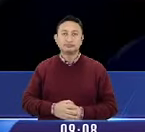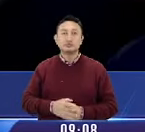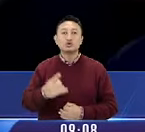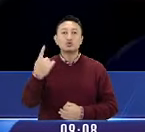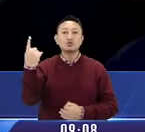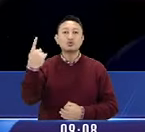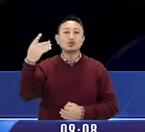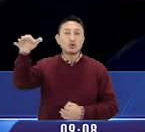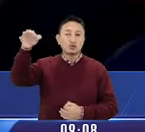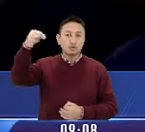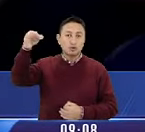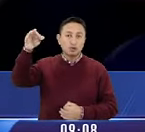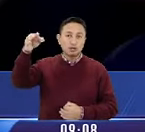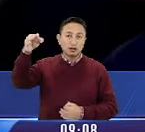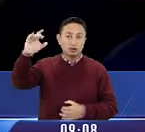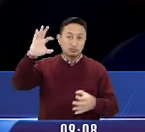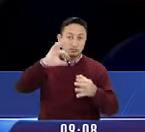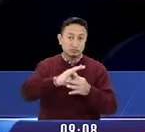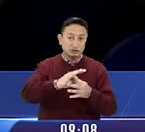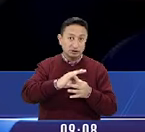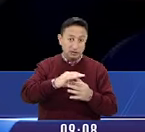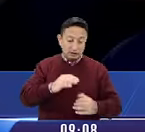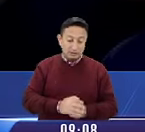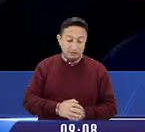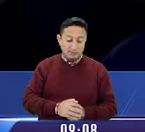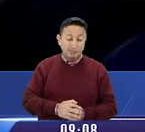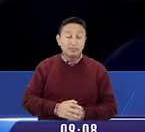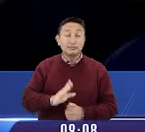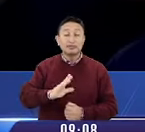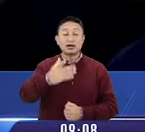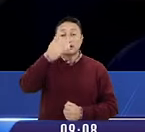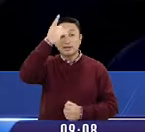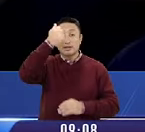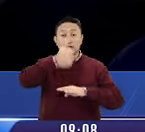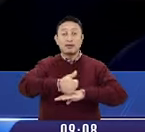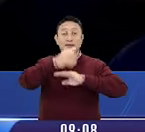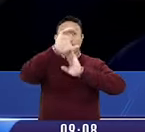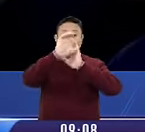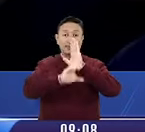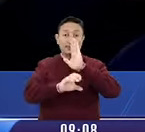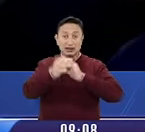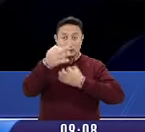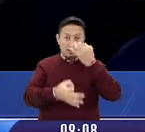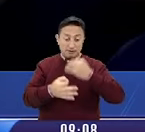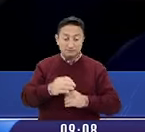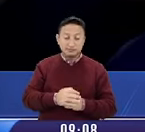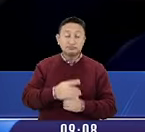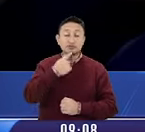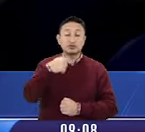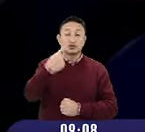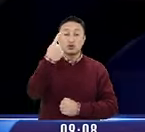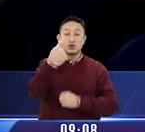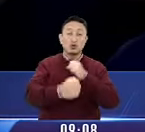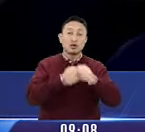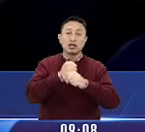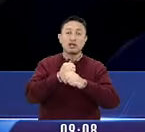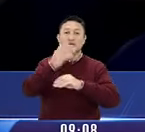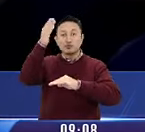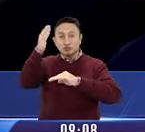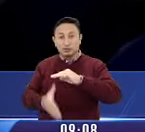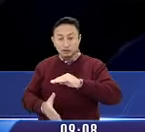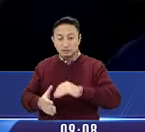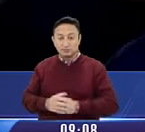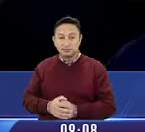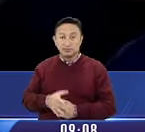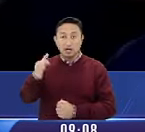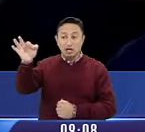documento que es vinculante es justamente la sentencia, el dictamen de la Corte Constitucional, que establece el plazo de 1 año y que es a eso el documento